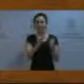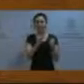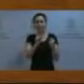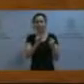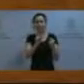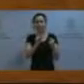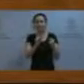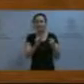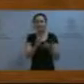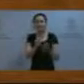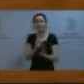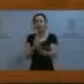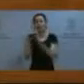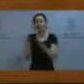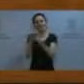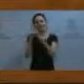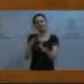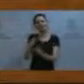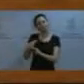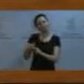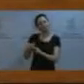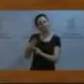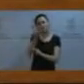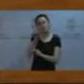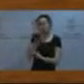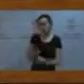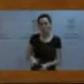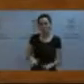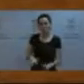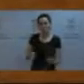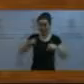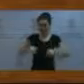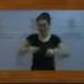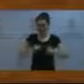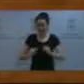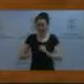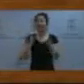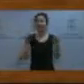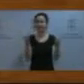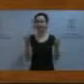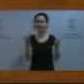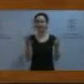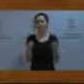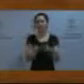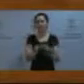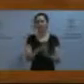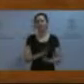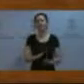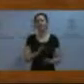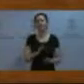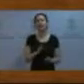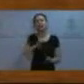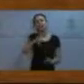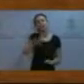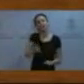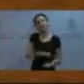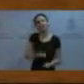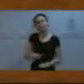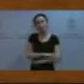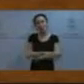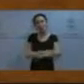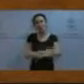su antisocial política. De lo que estamos debatiendo no es otra cuestión que de la credibilidad de los distintos